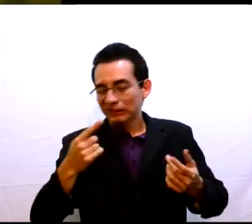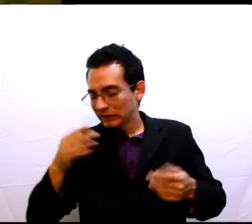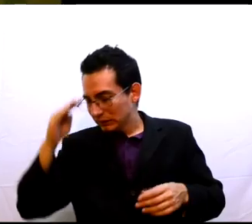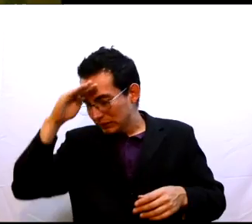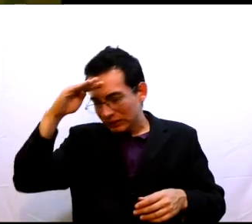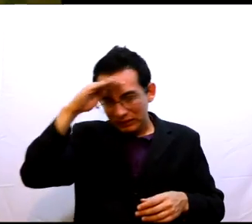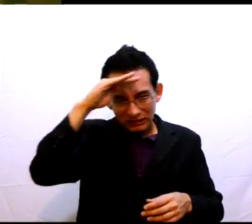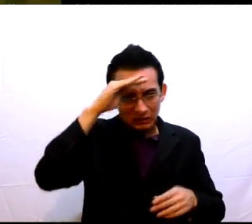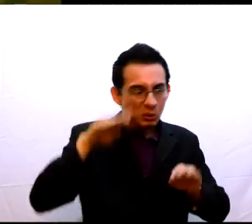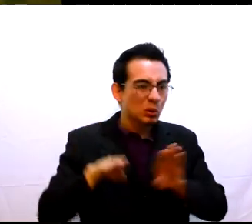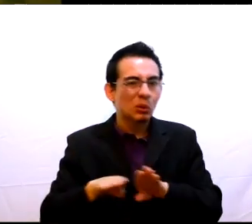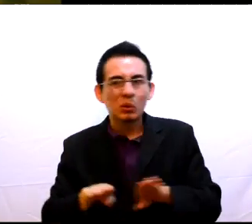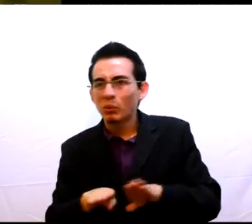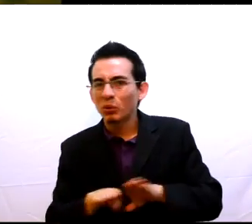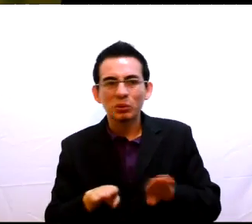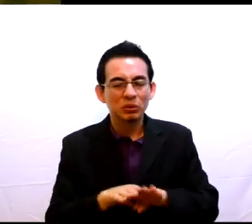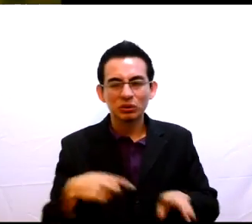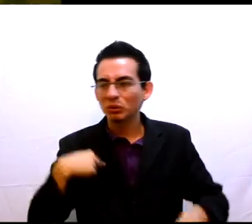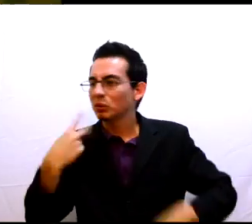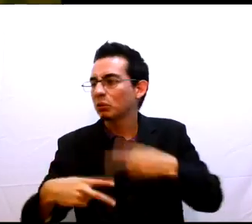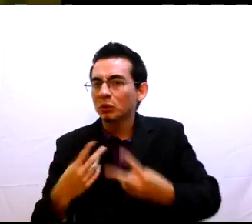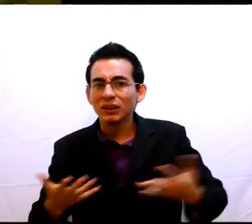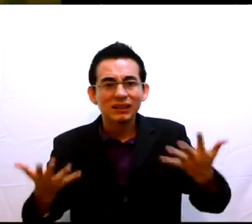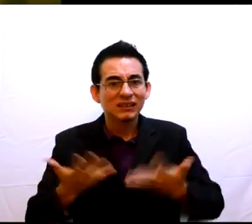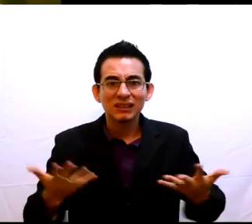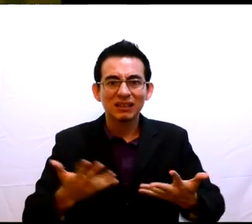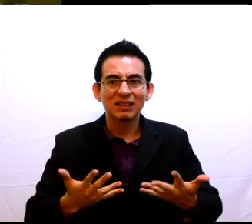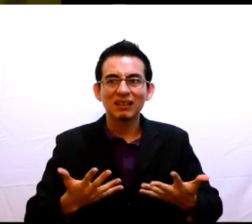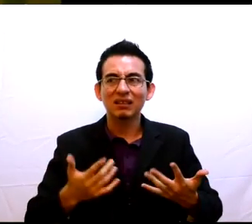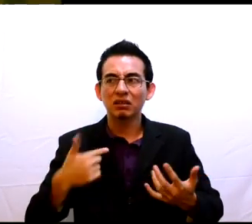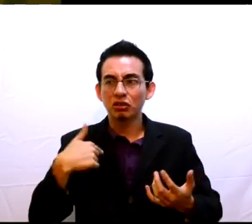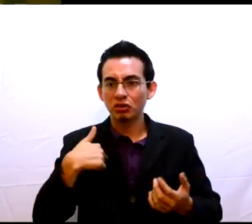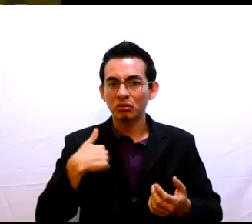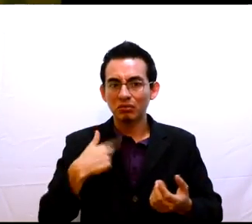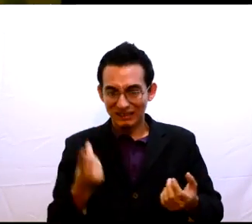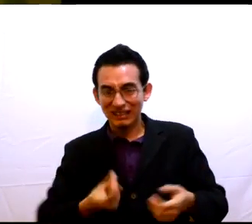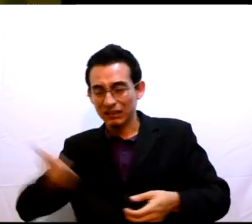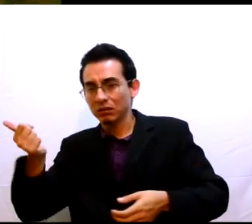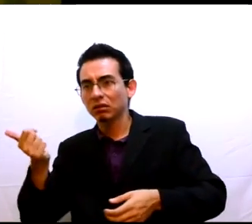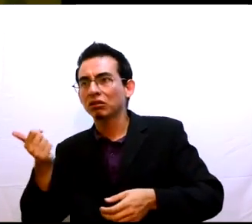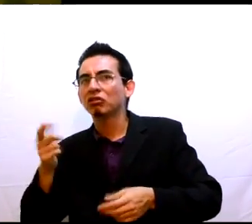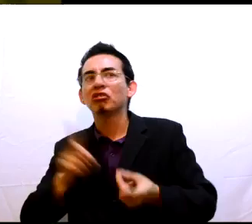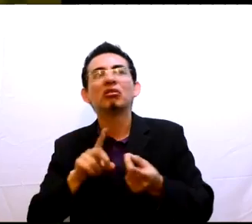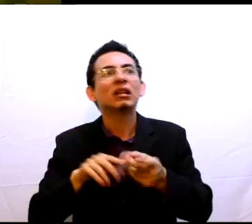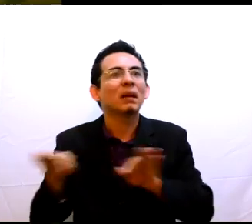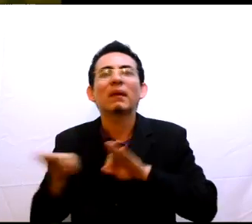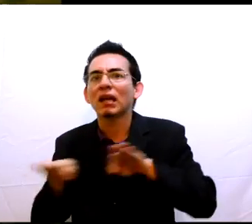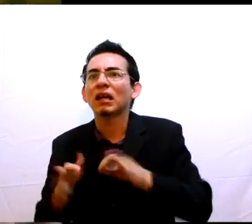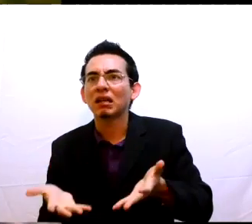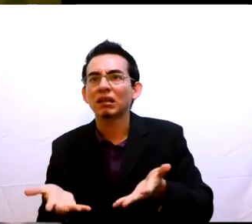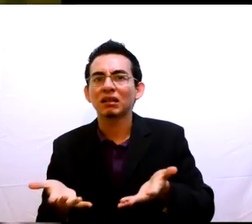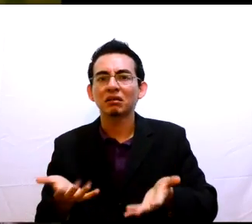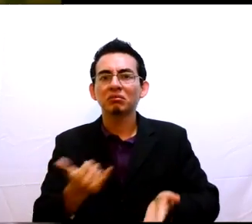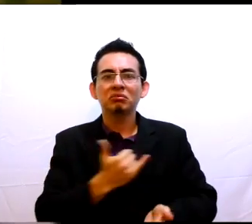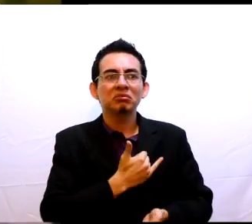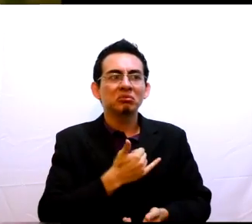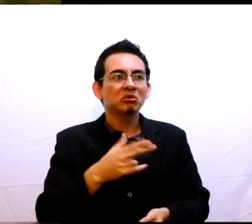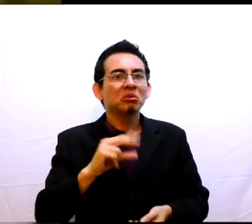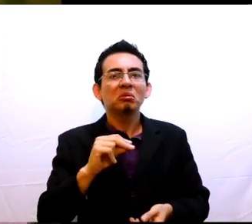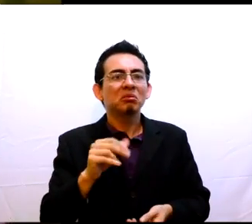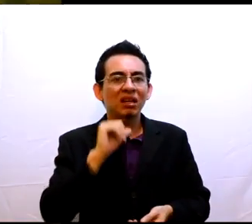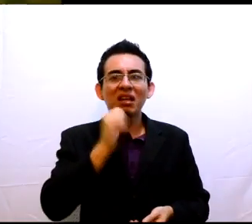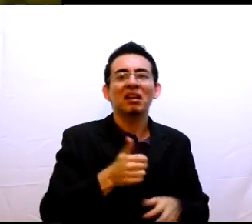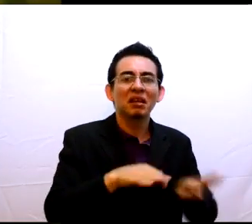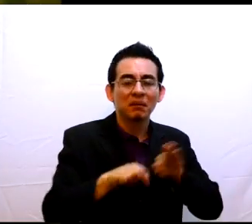pensó que va a ser para no quedarse desprotegido porque dijo no ya no voy a tener trabajo